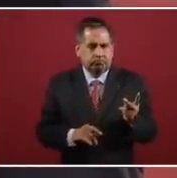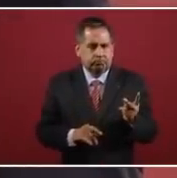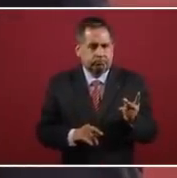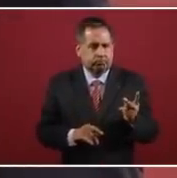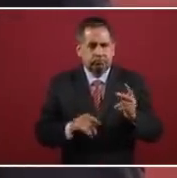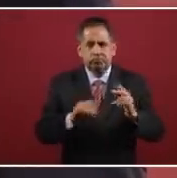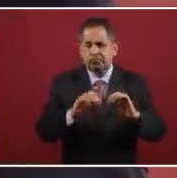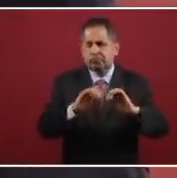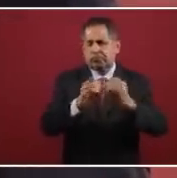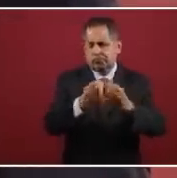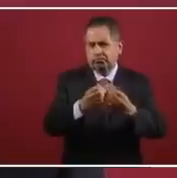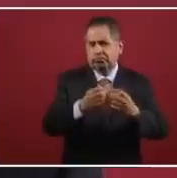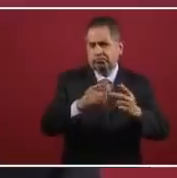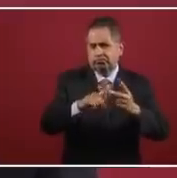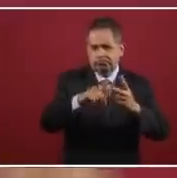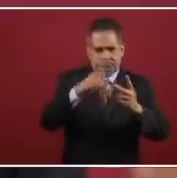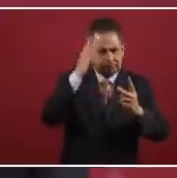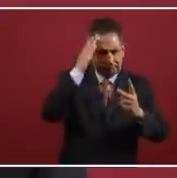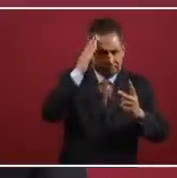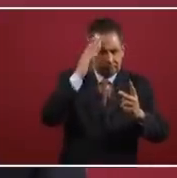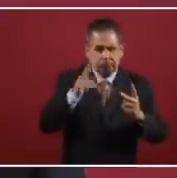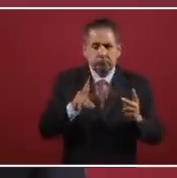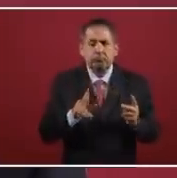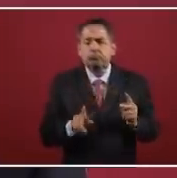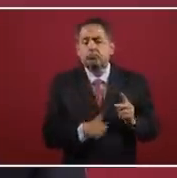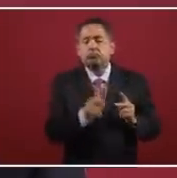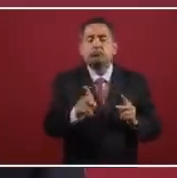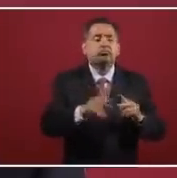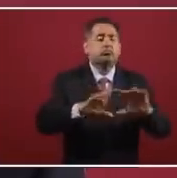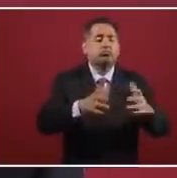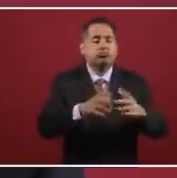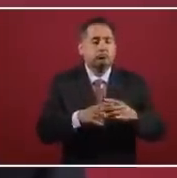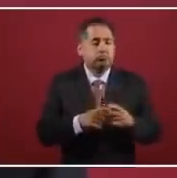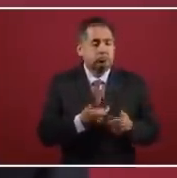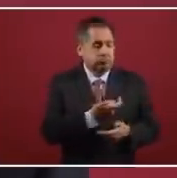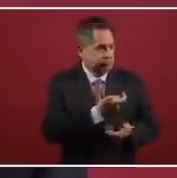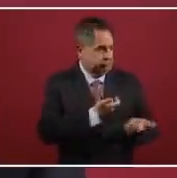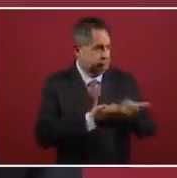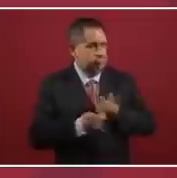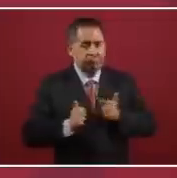organizaciones sociales, de los pueblos, no lucren,